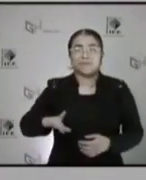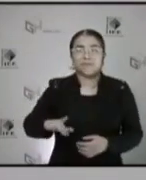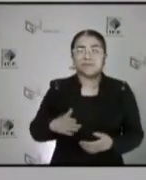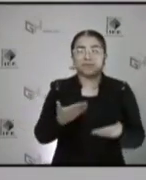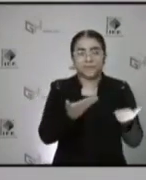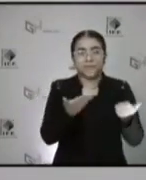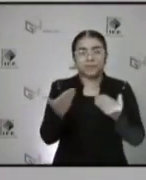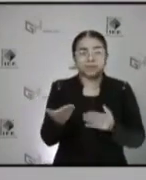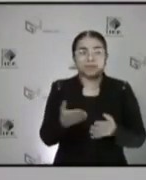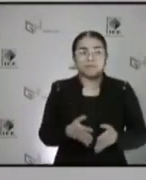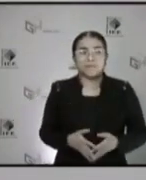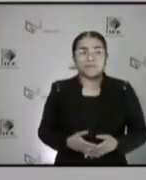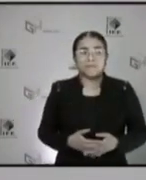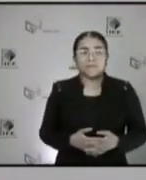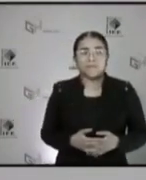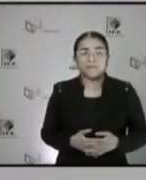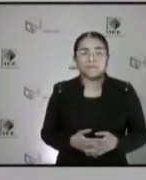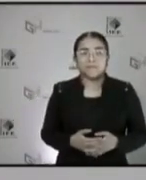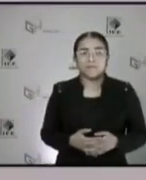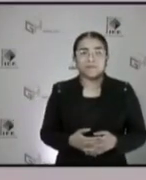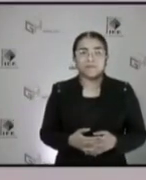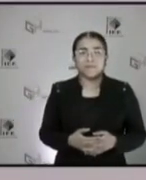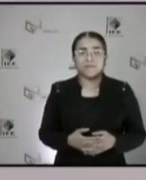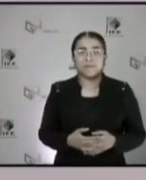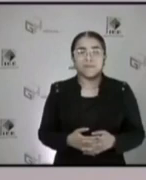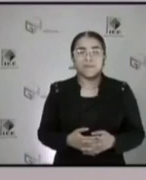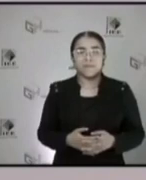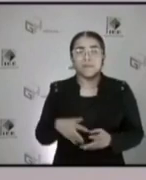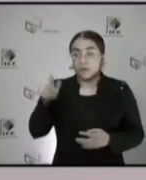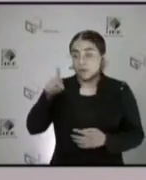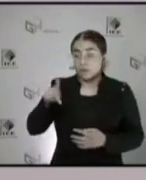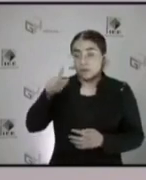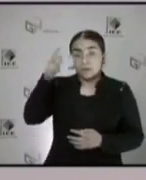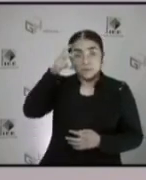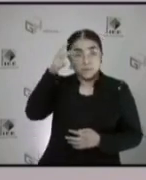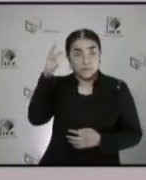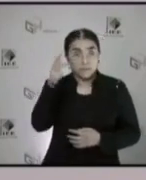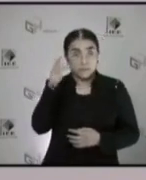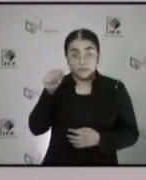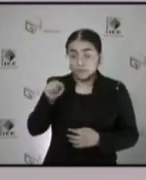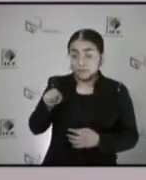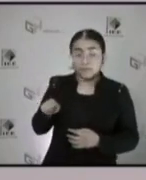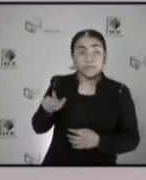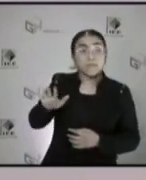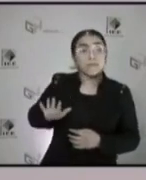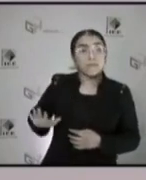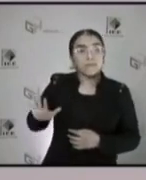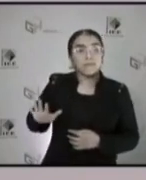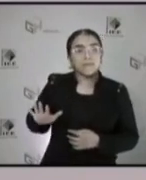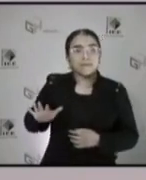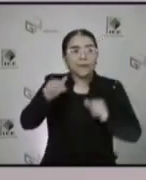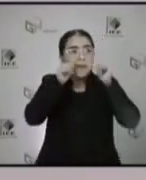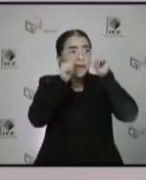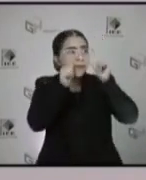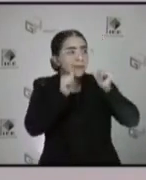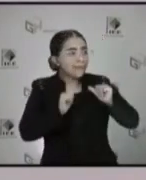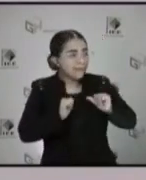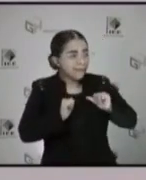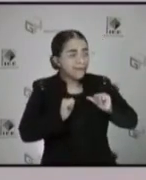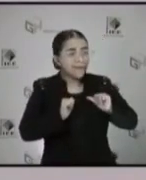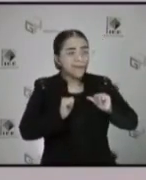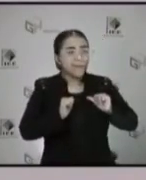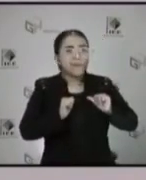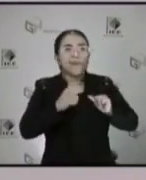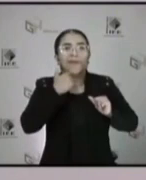Sí, candidato. El pueblo de Hidalgo está muy atento y desea